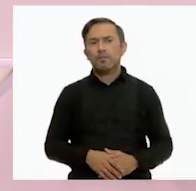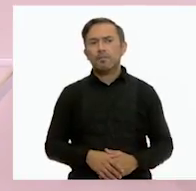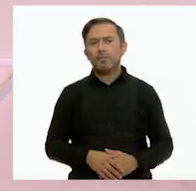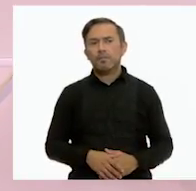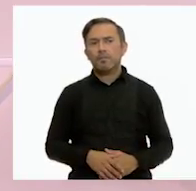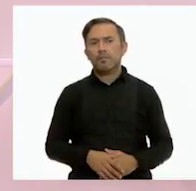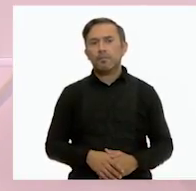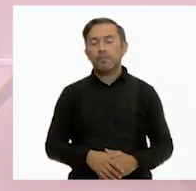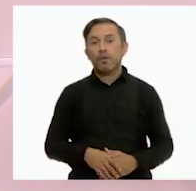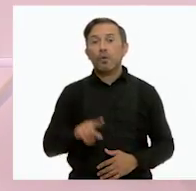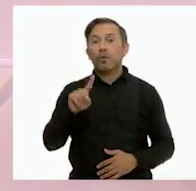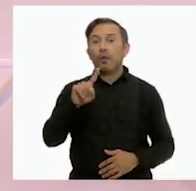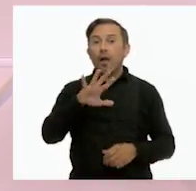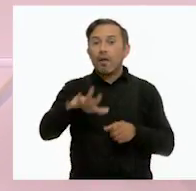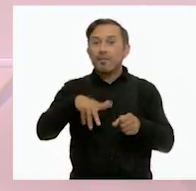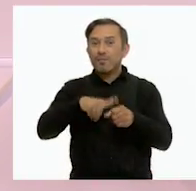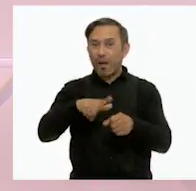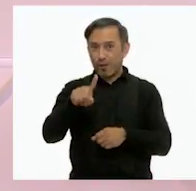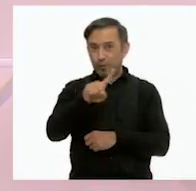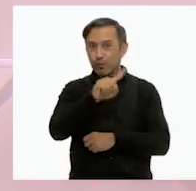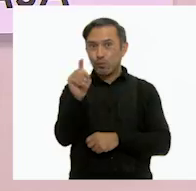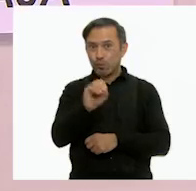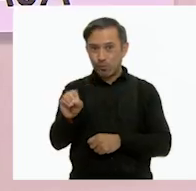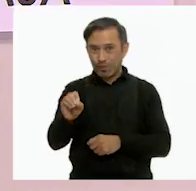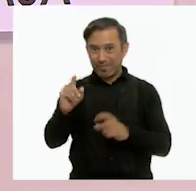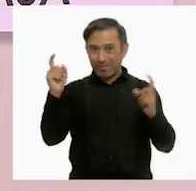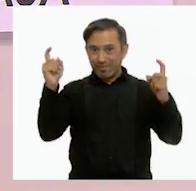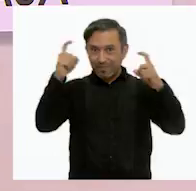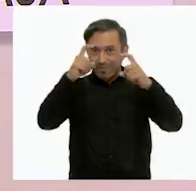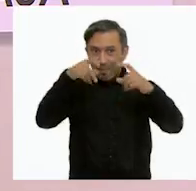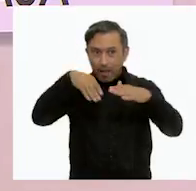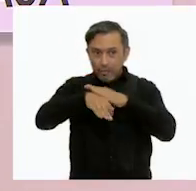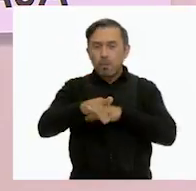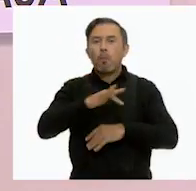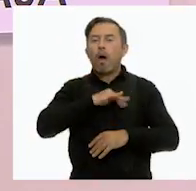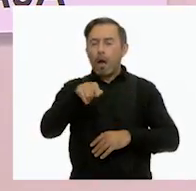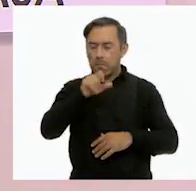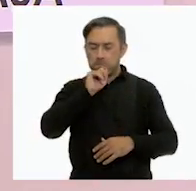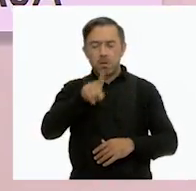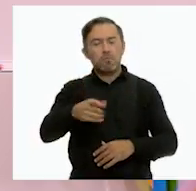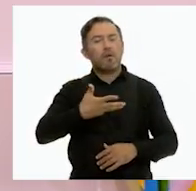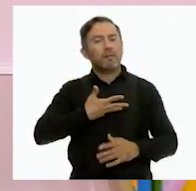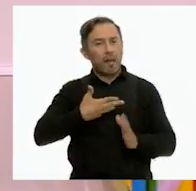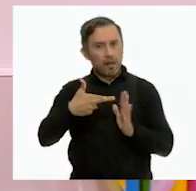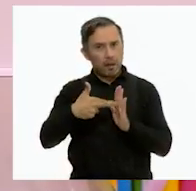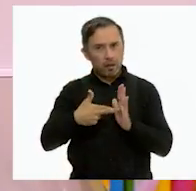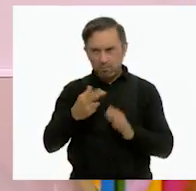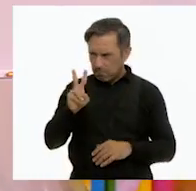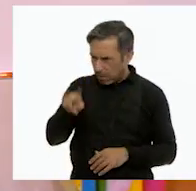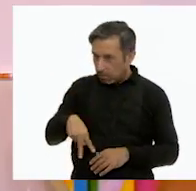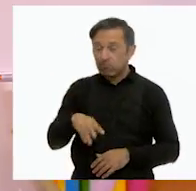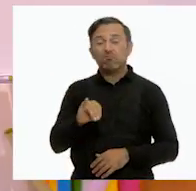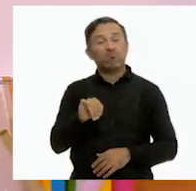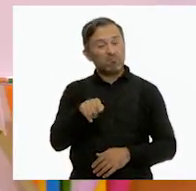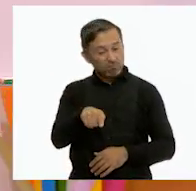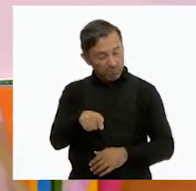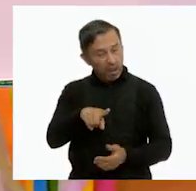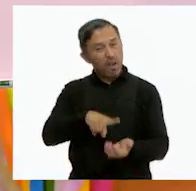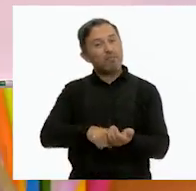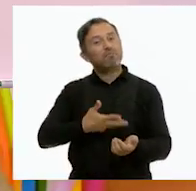en un zoológico. También vamos a encontrar reglas. ¿De verdad? Sí, también hay reglas en un zoológico.